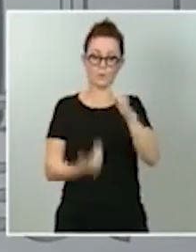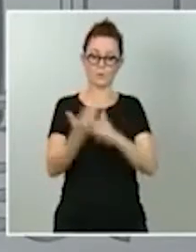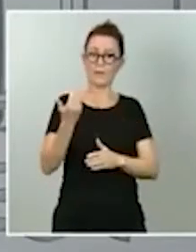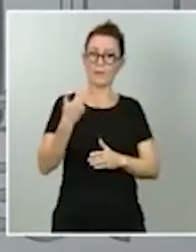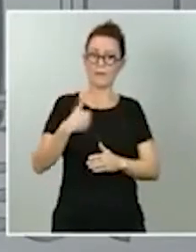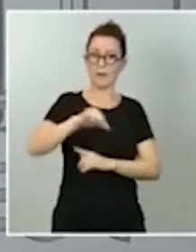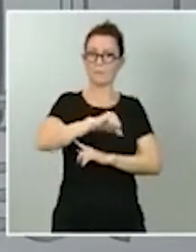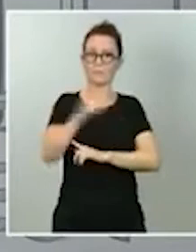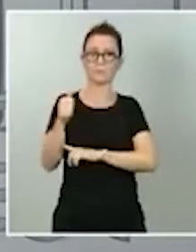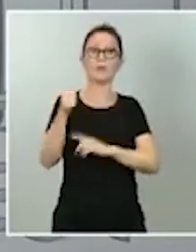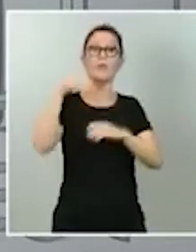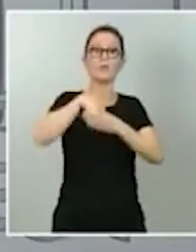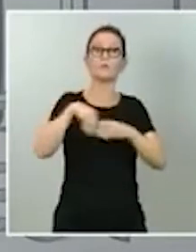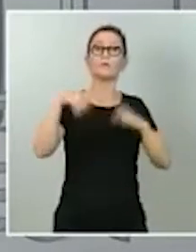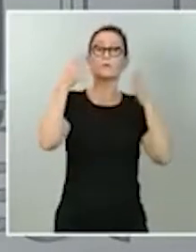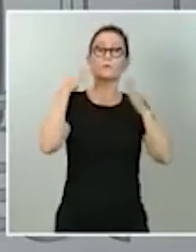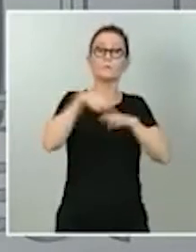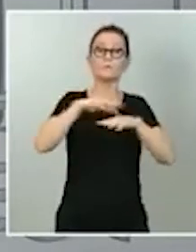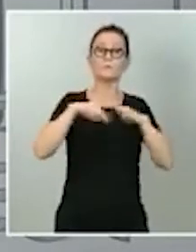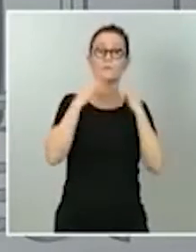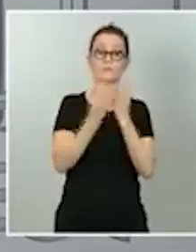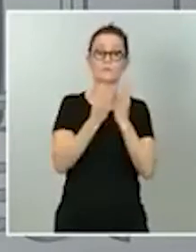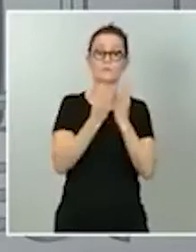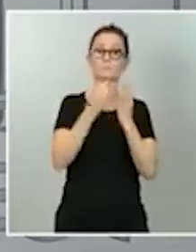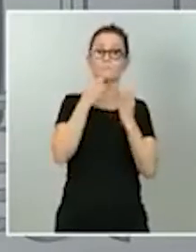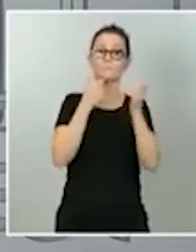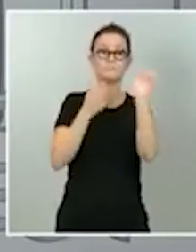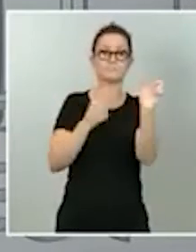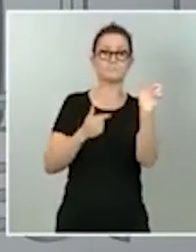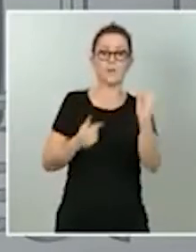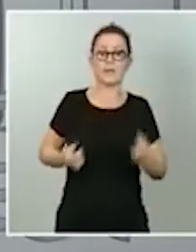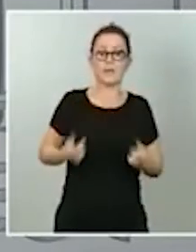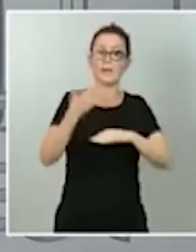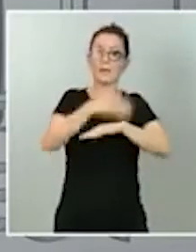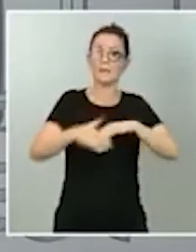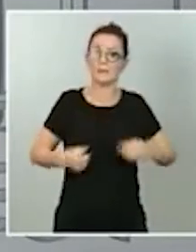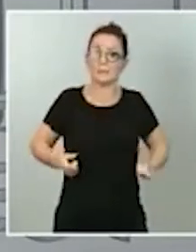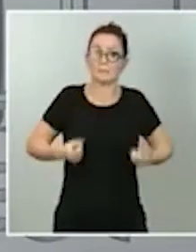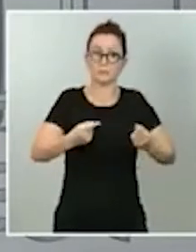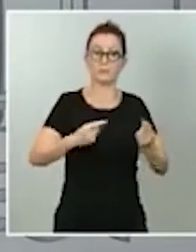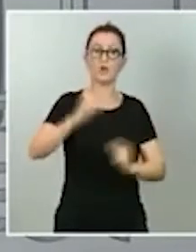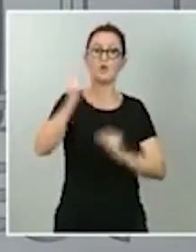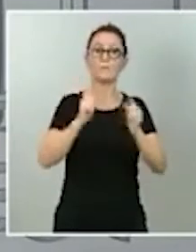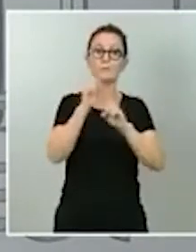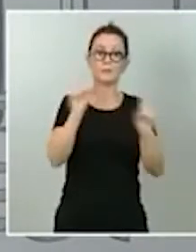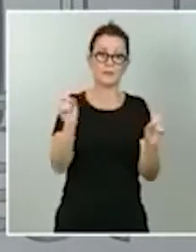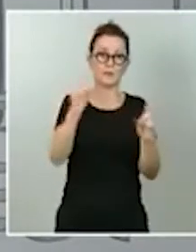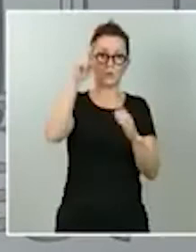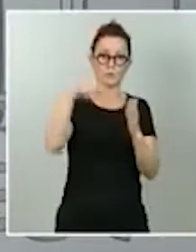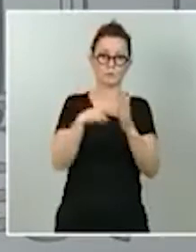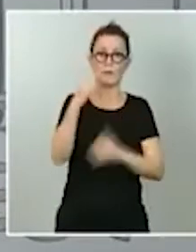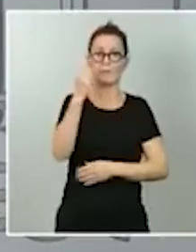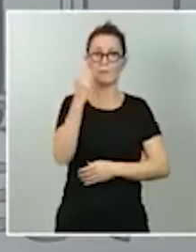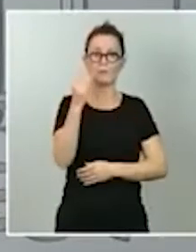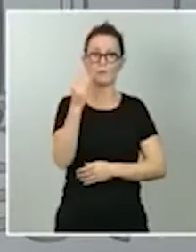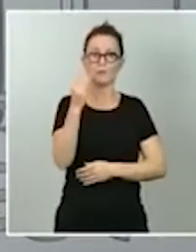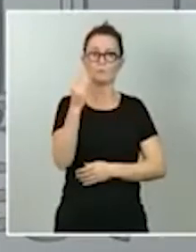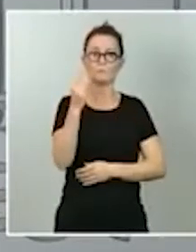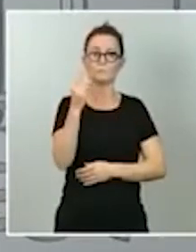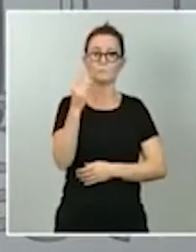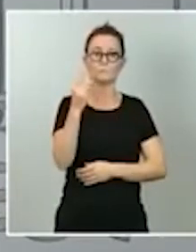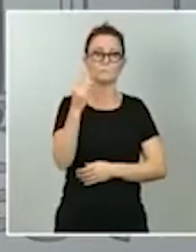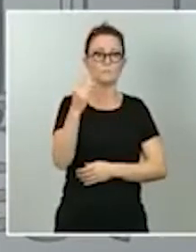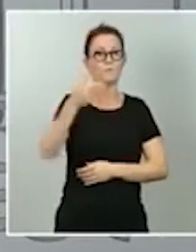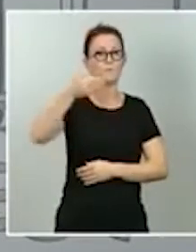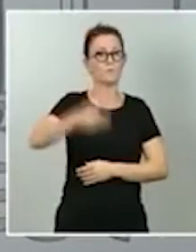establece el techo de gasto o límite de gasto no financiero para 2021 un paso imprescindible fundamental para